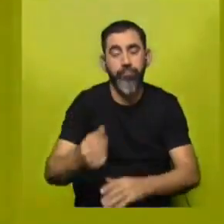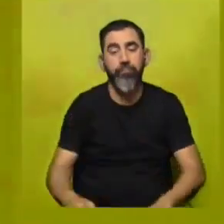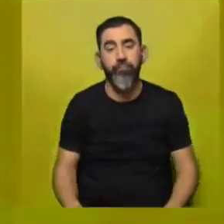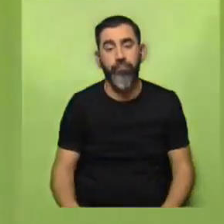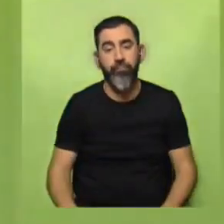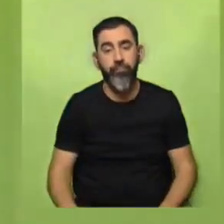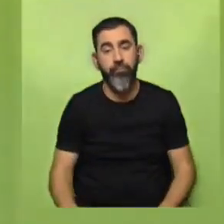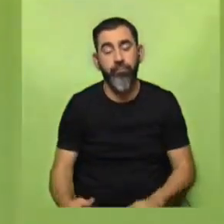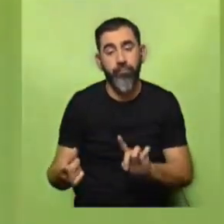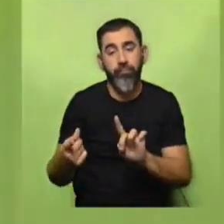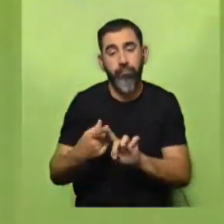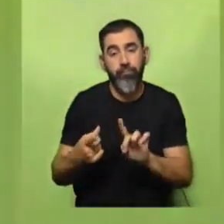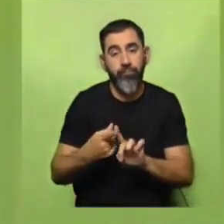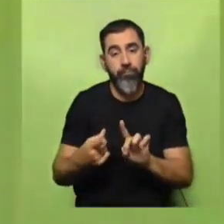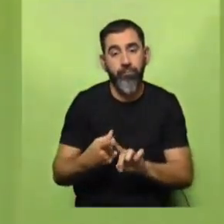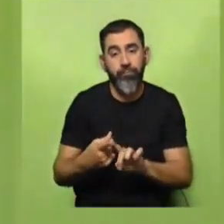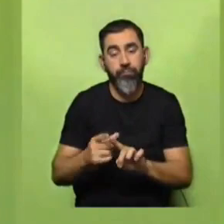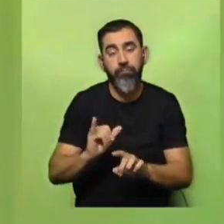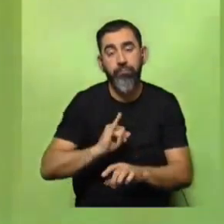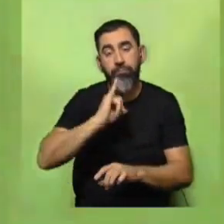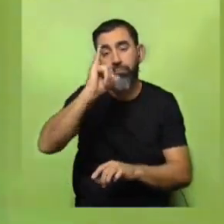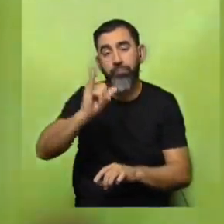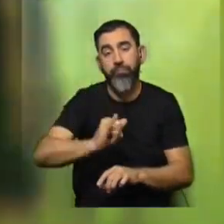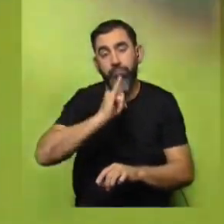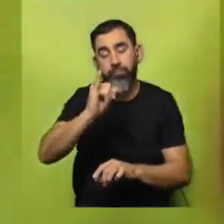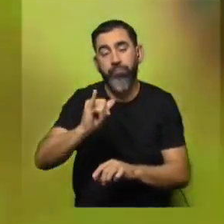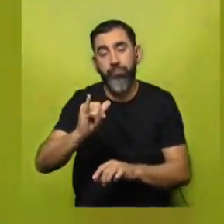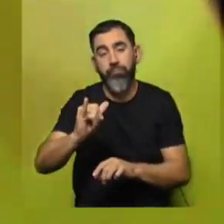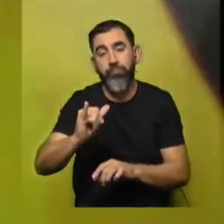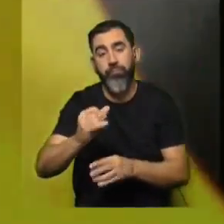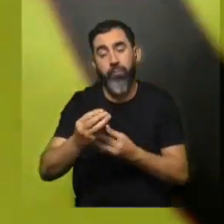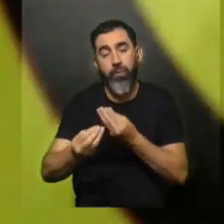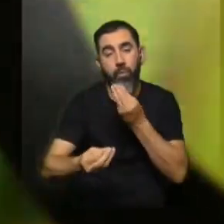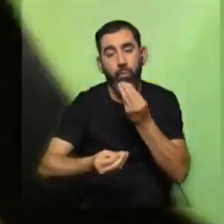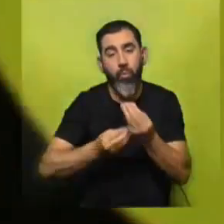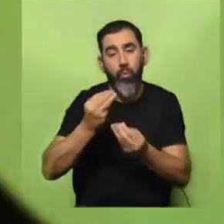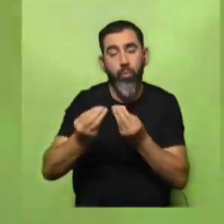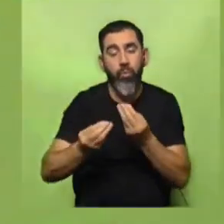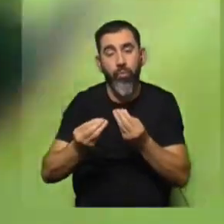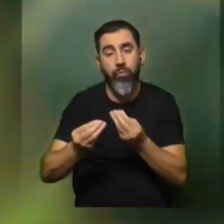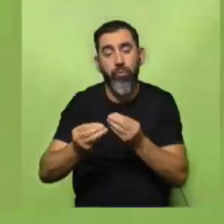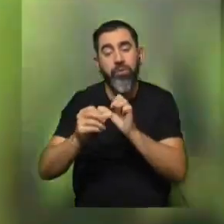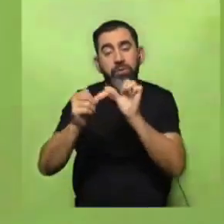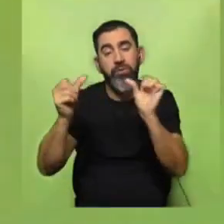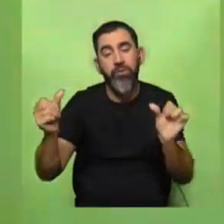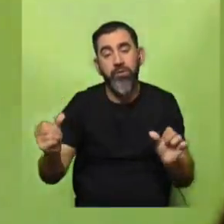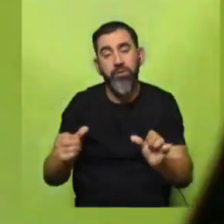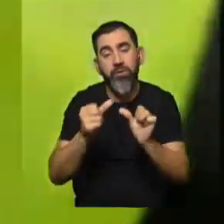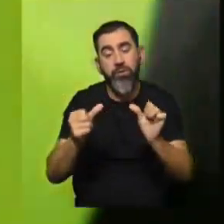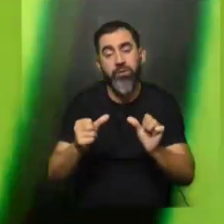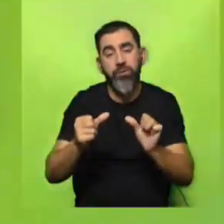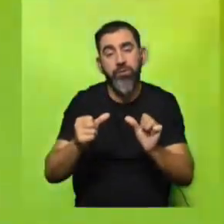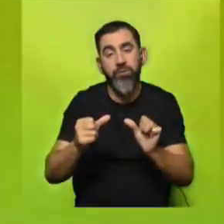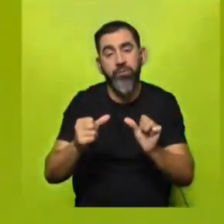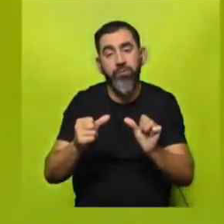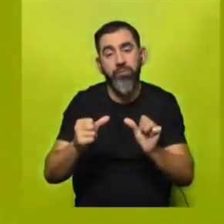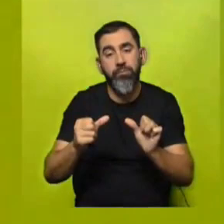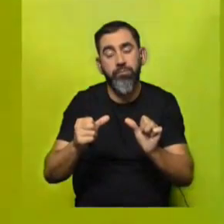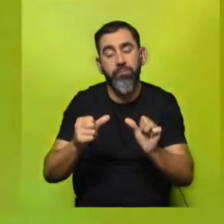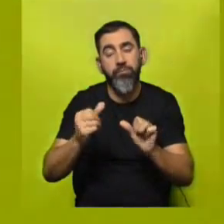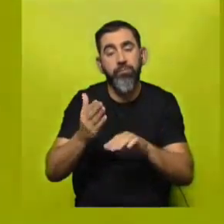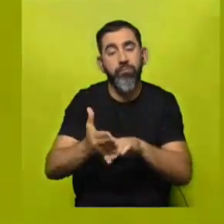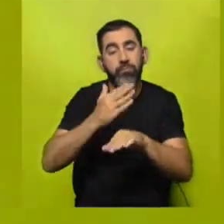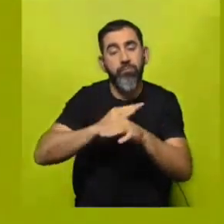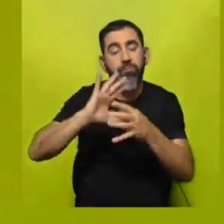pusimos de acuerdo con Daniela de hacer un informe de, bueno, justamente cómo se realiza el